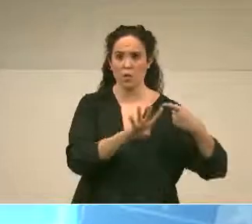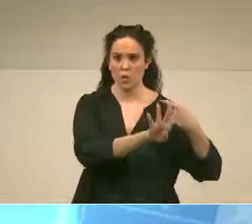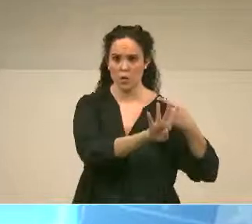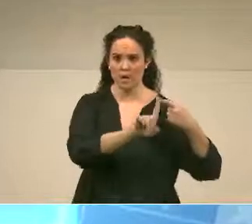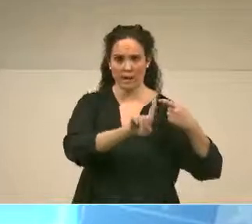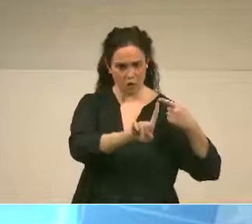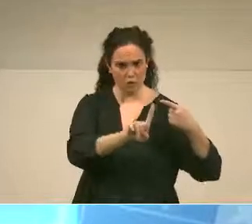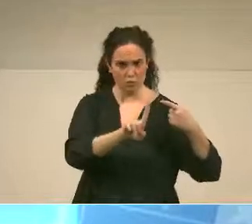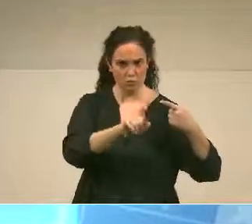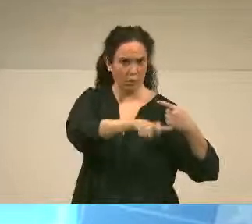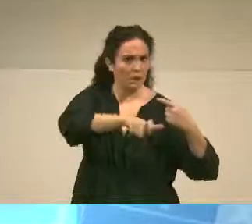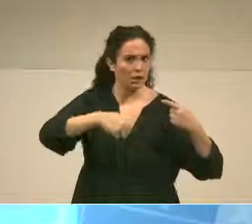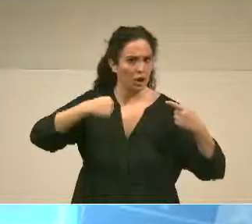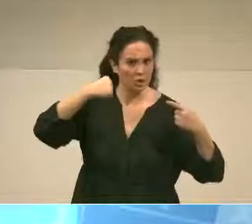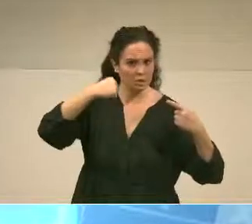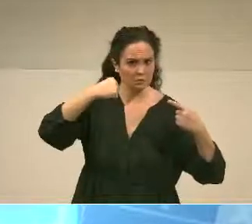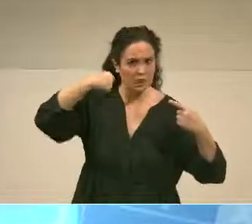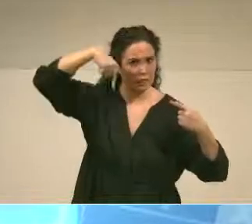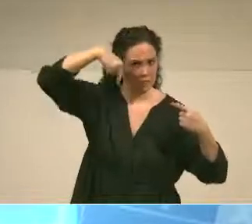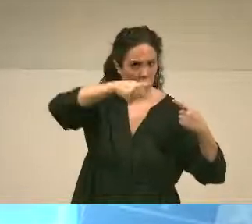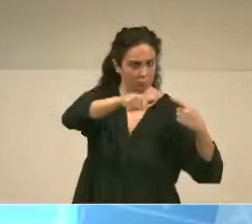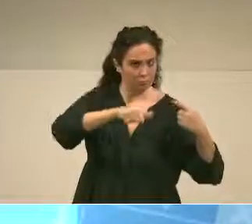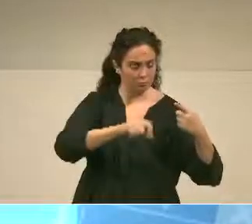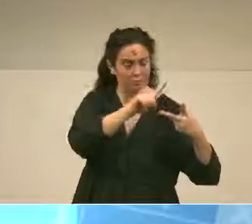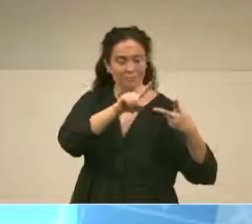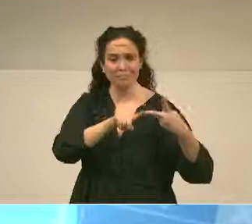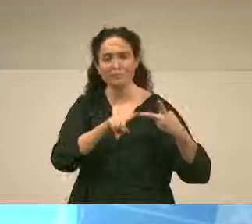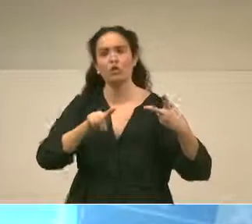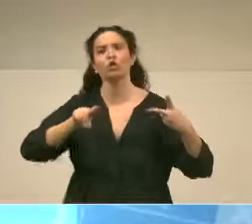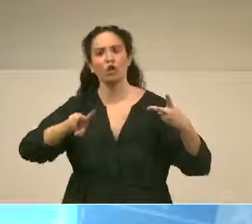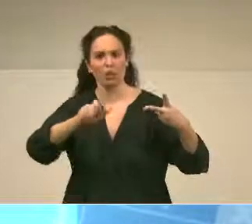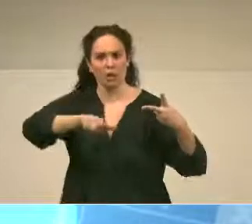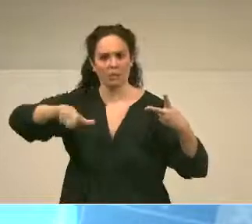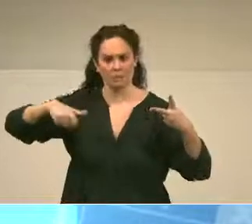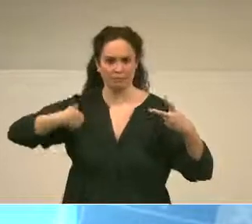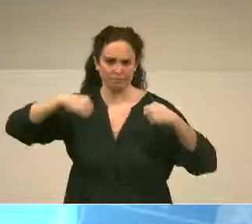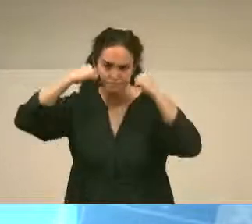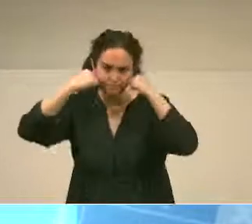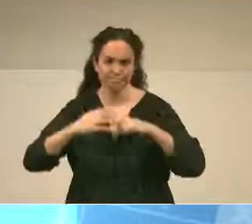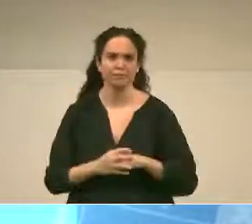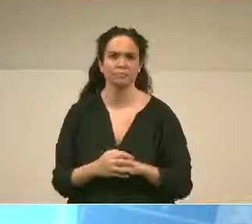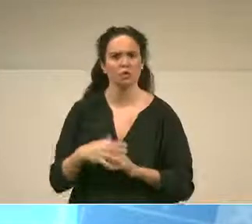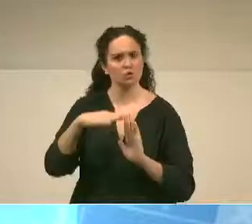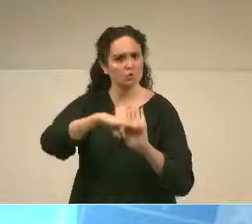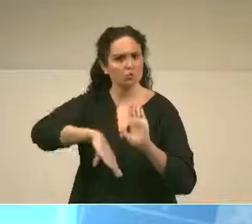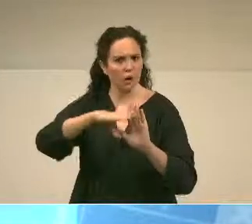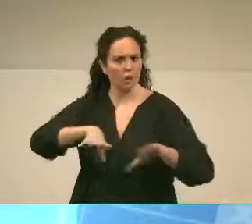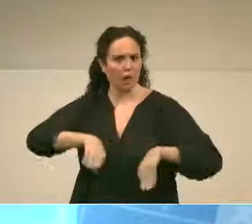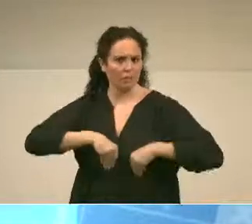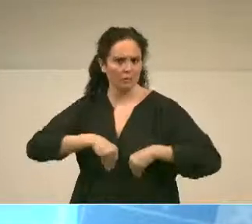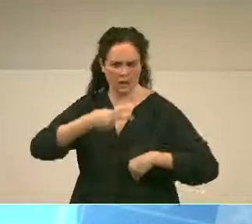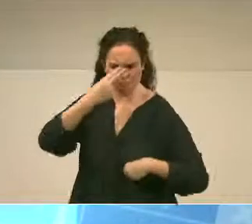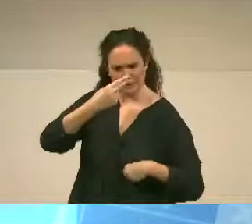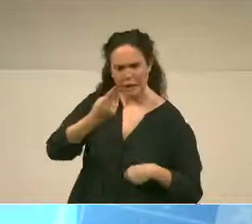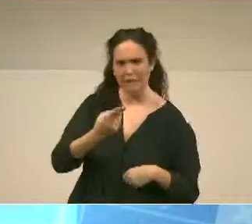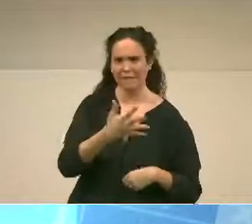de doctor y 20 personas se encuentran realizando la tesis doctoral. Por tanto, creo que es un programa que está siendo muy bien aceptado y que queremos